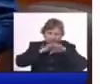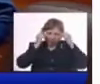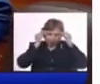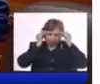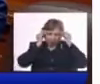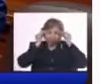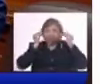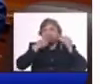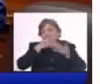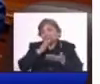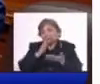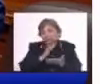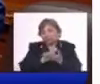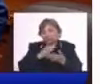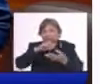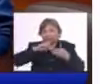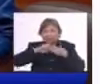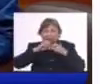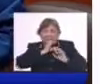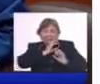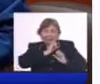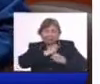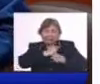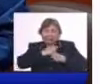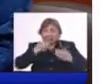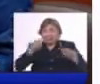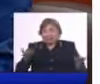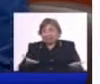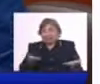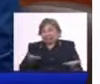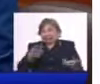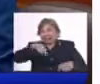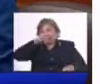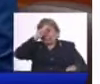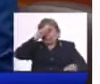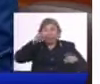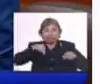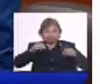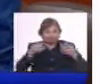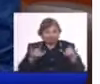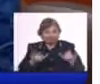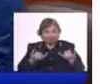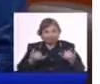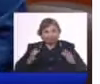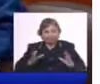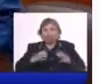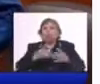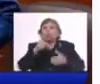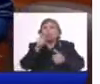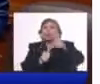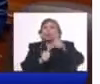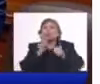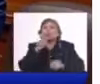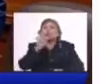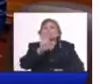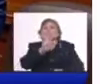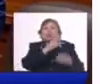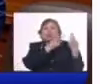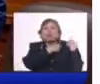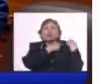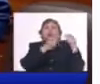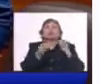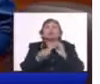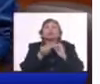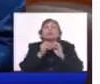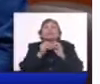darse cuenta de la situación grave, de dolorosa en la que estamos. Pero hoy día le toca al Congreso decir cuál es su solución, cuál es su